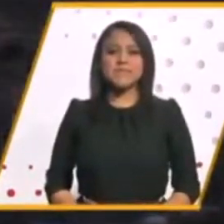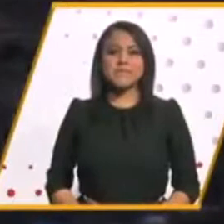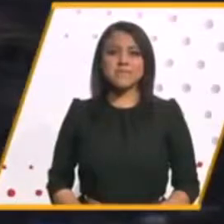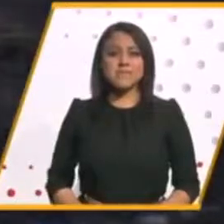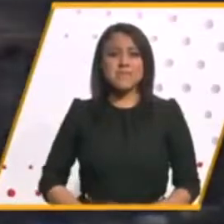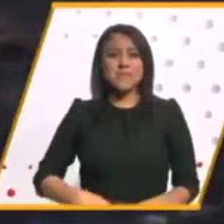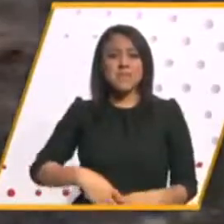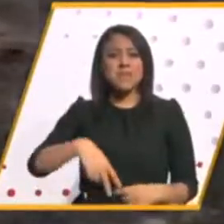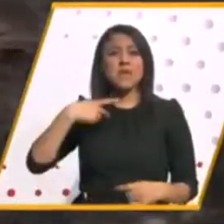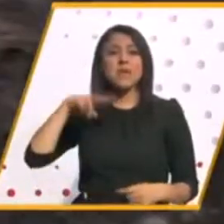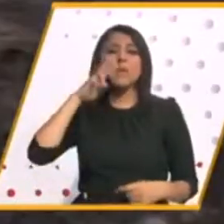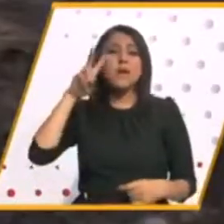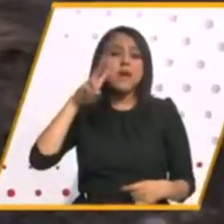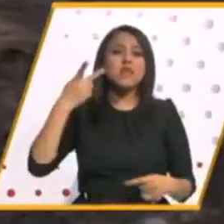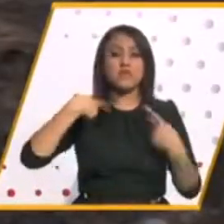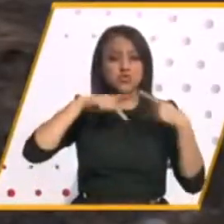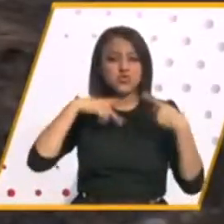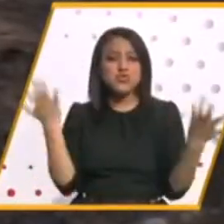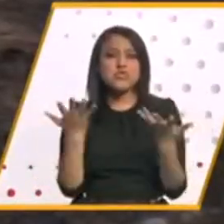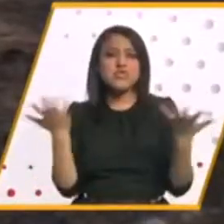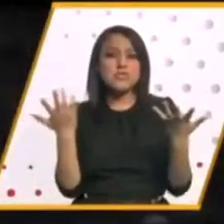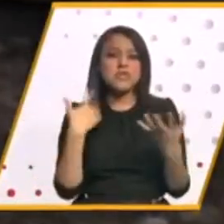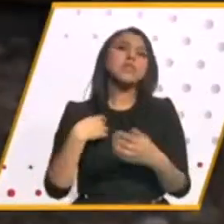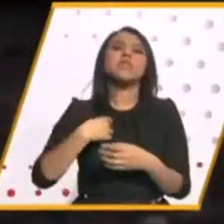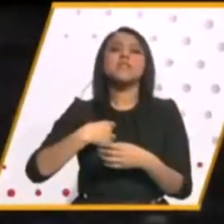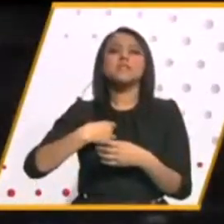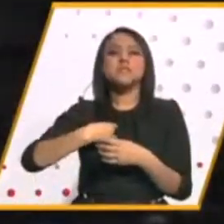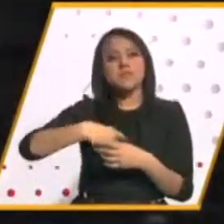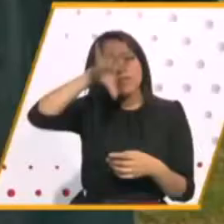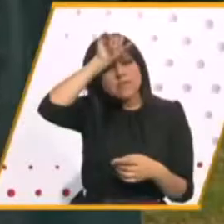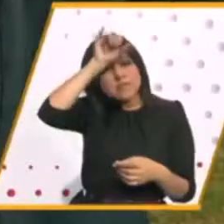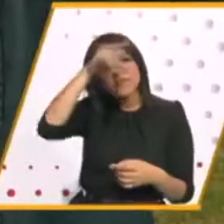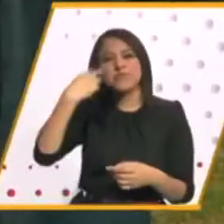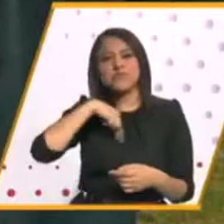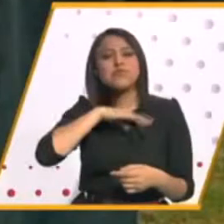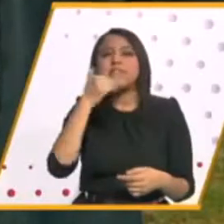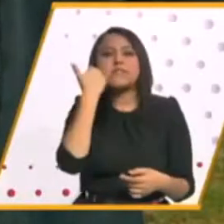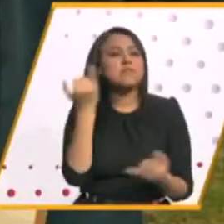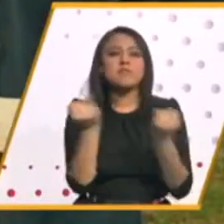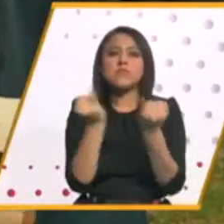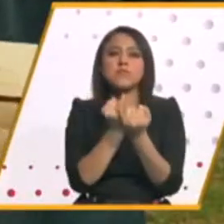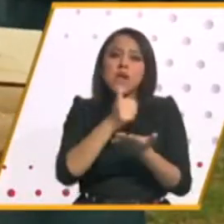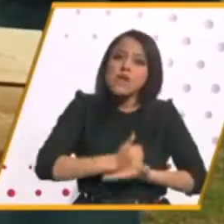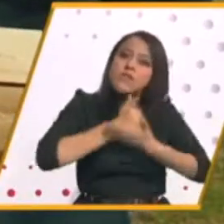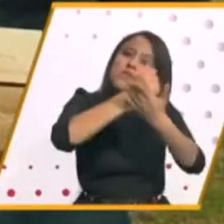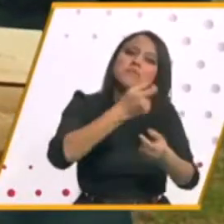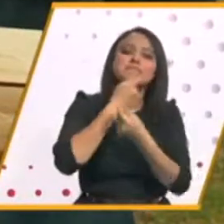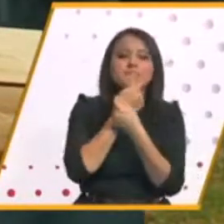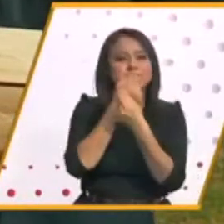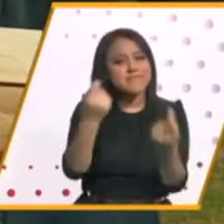El espectáculo circense es un espectáculo dedicado a los niños, y como este evento es dedicado a los